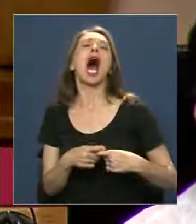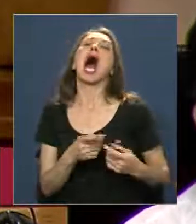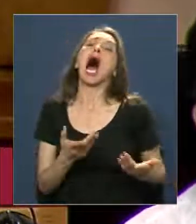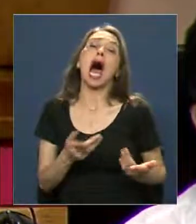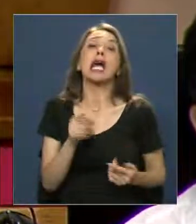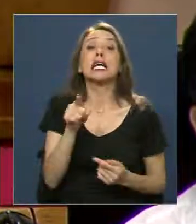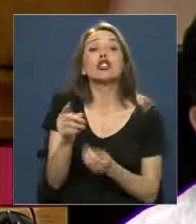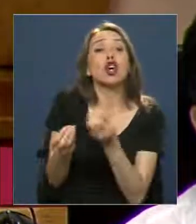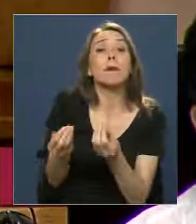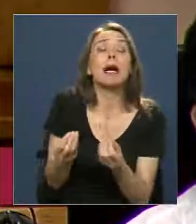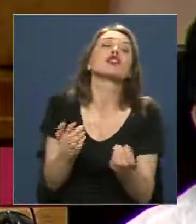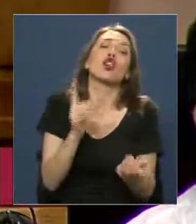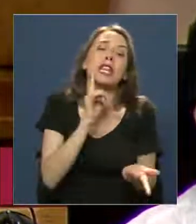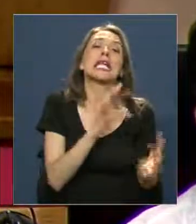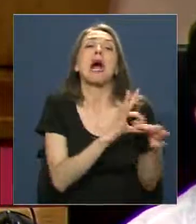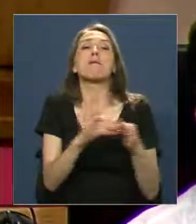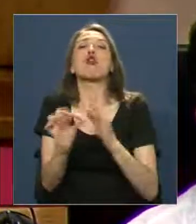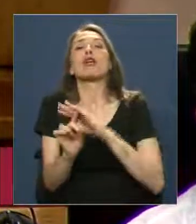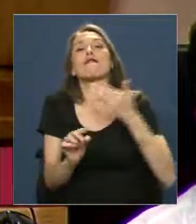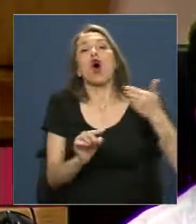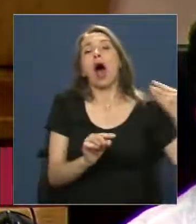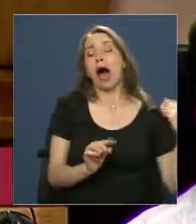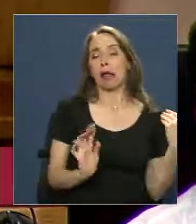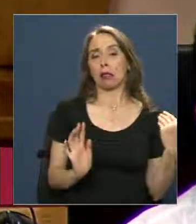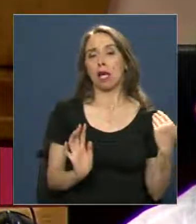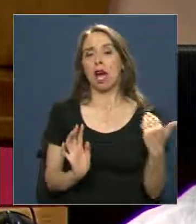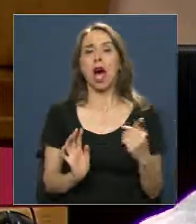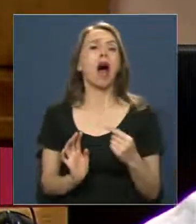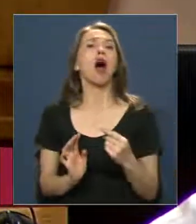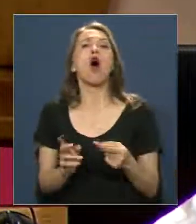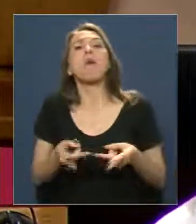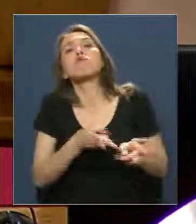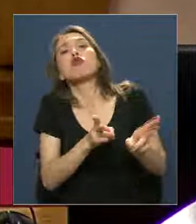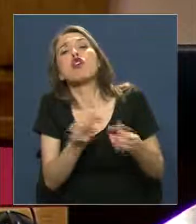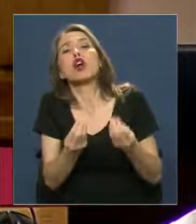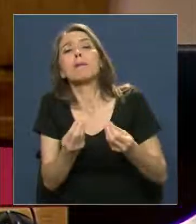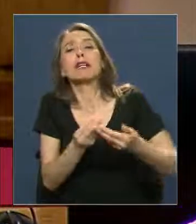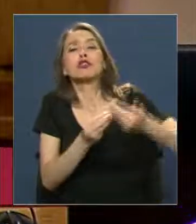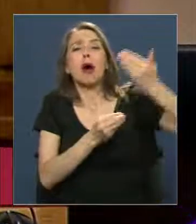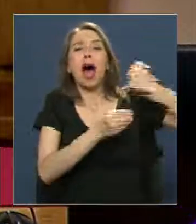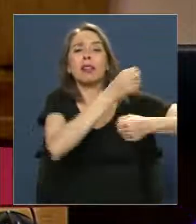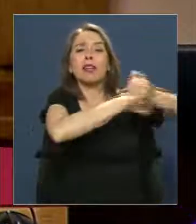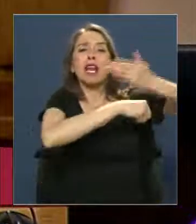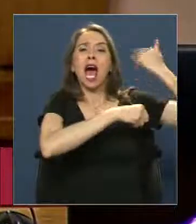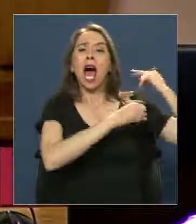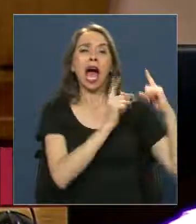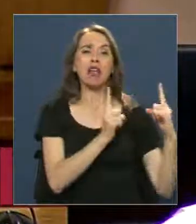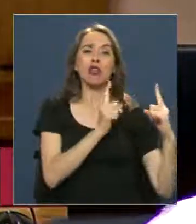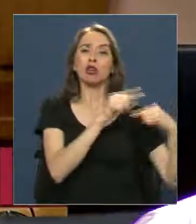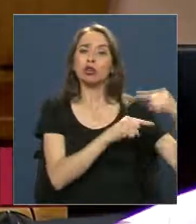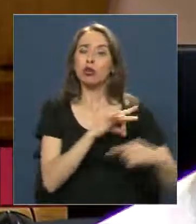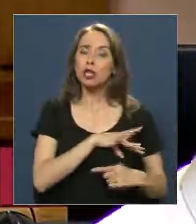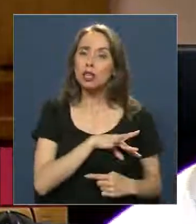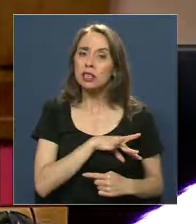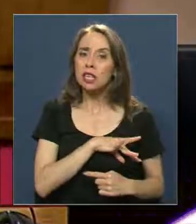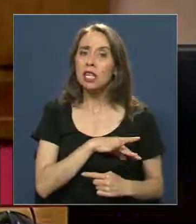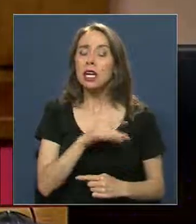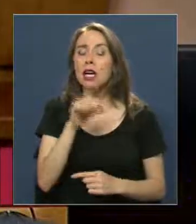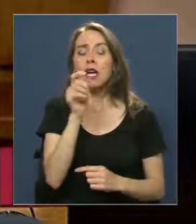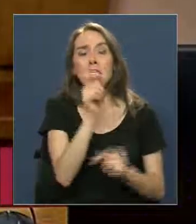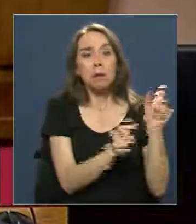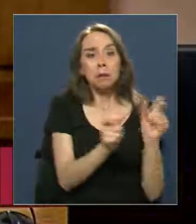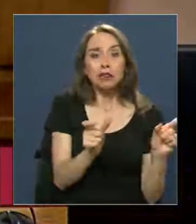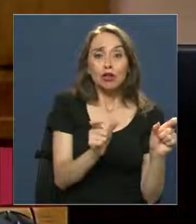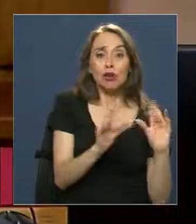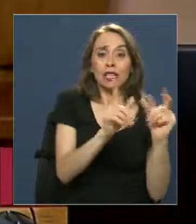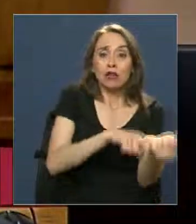cualquier forma lo que ocurrió en una parte de nuestra historia de Chile, la verdad que también revive un dolor a los familiares de la víctima. Y